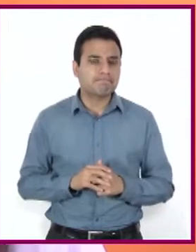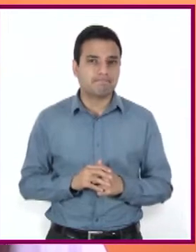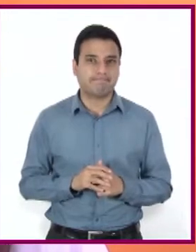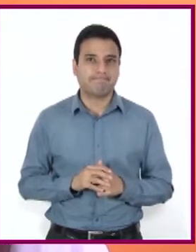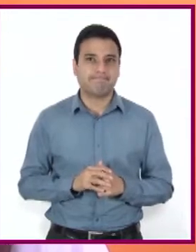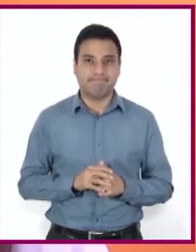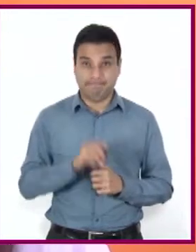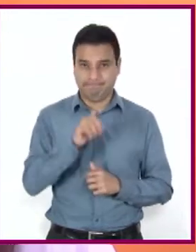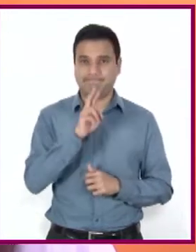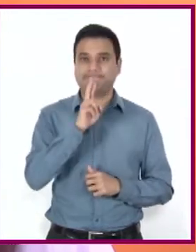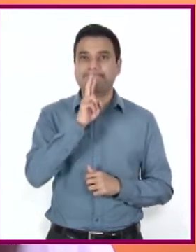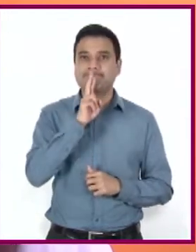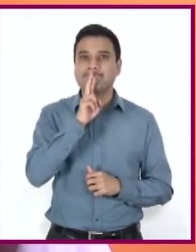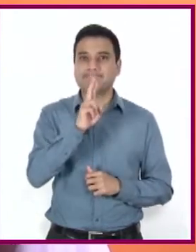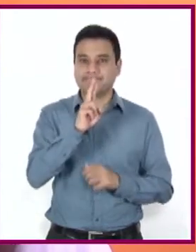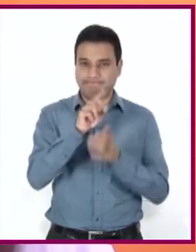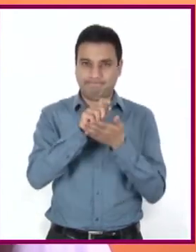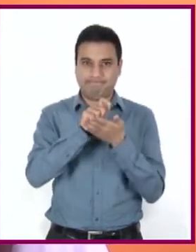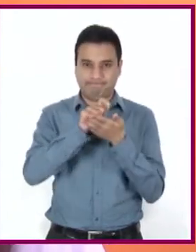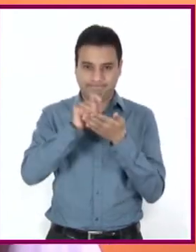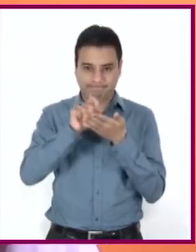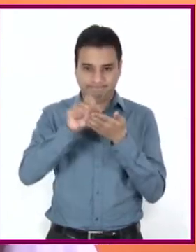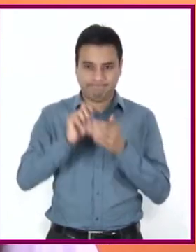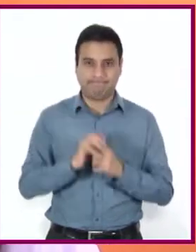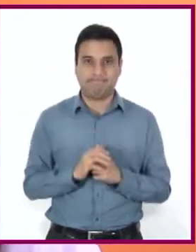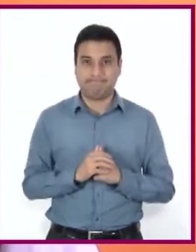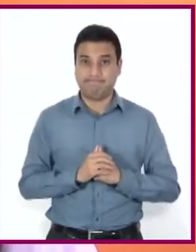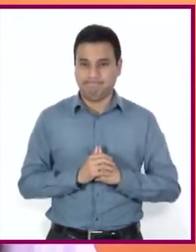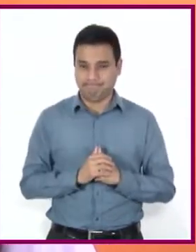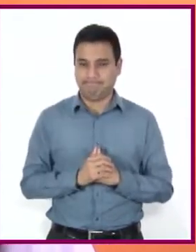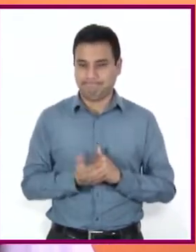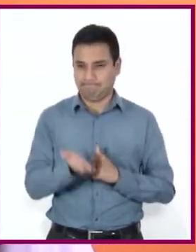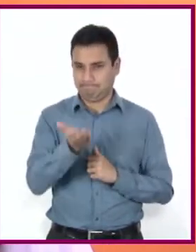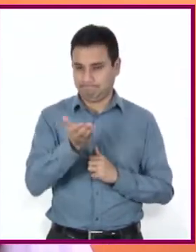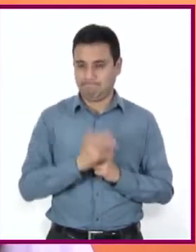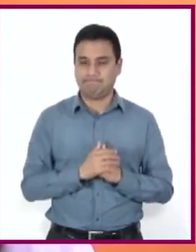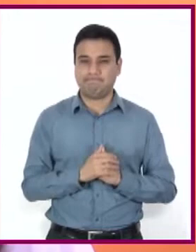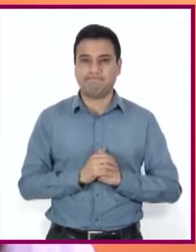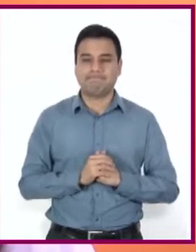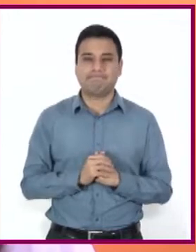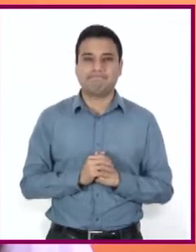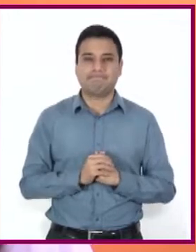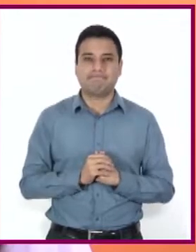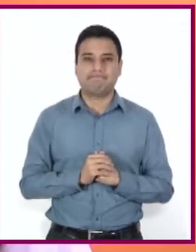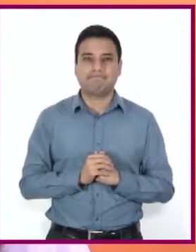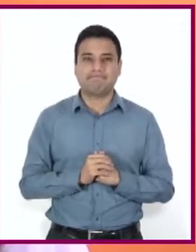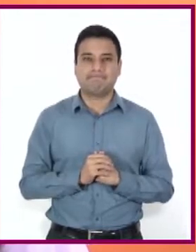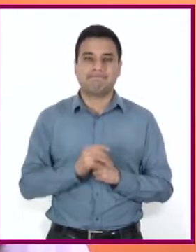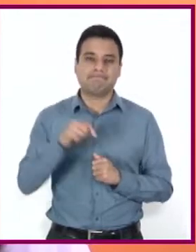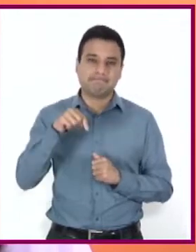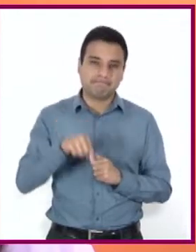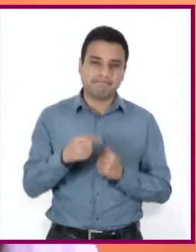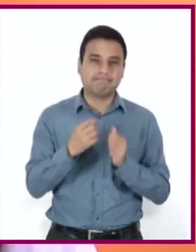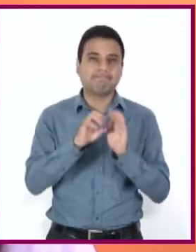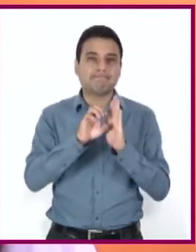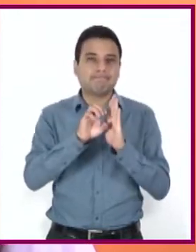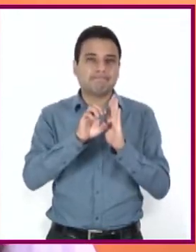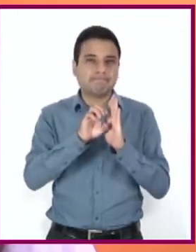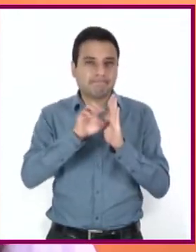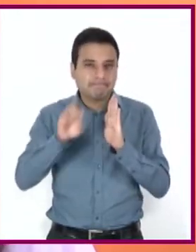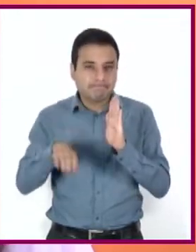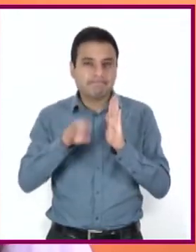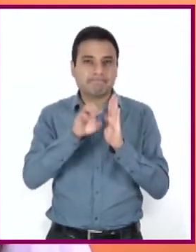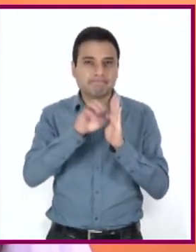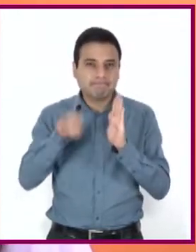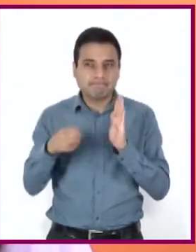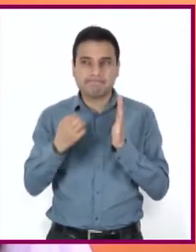Registren sus respuestas y continúen con nosotros, que a través de diversas situaciones, problemas, construiremos las